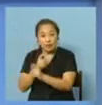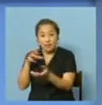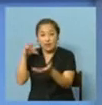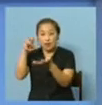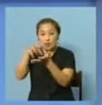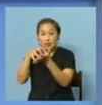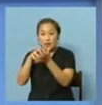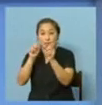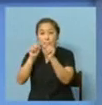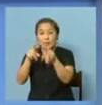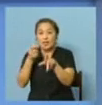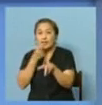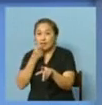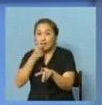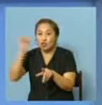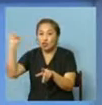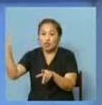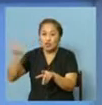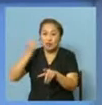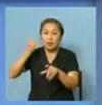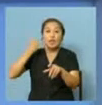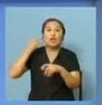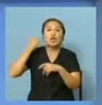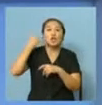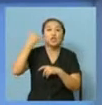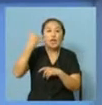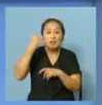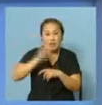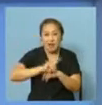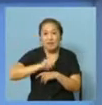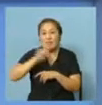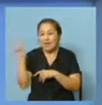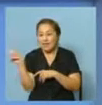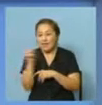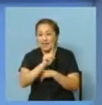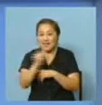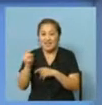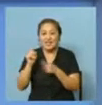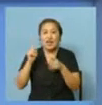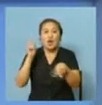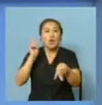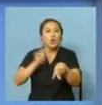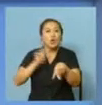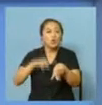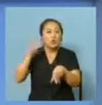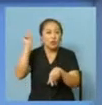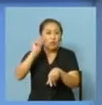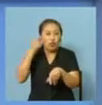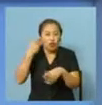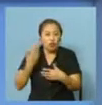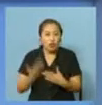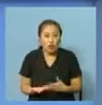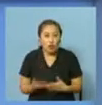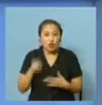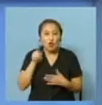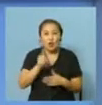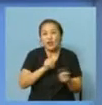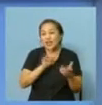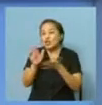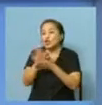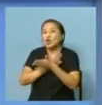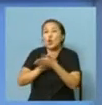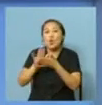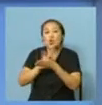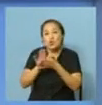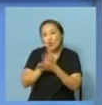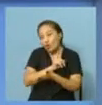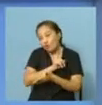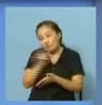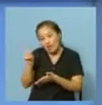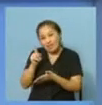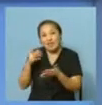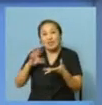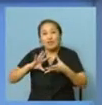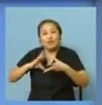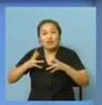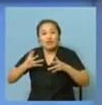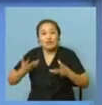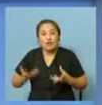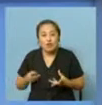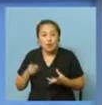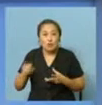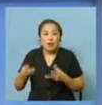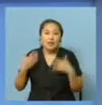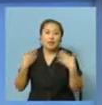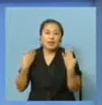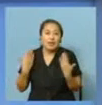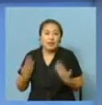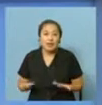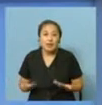empresa comunicarnos para que sea la misma empresa en un plazo menor la que le dé una solución esto de esta manera lo que